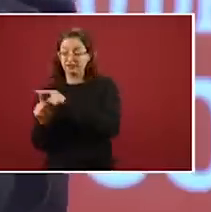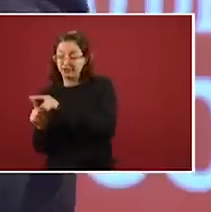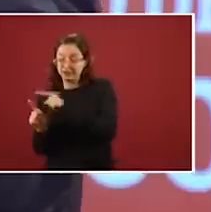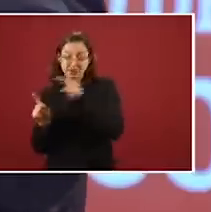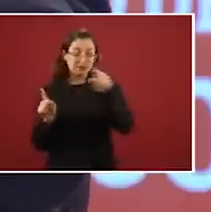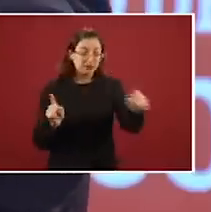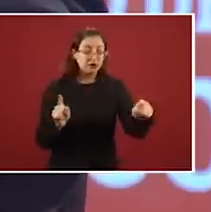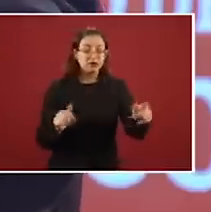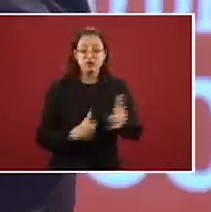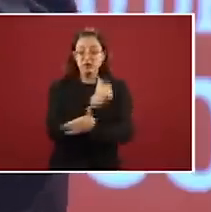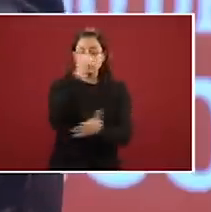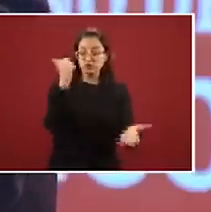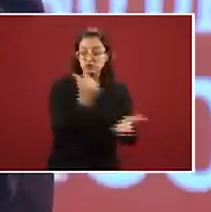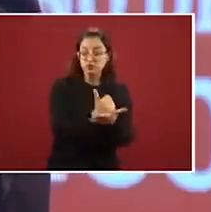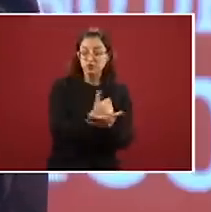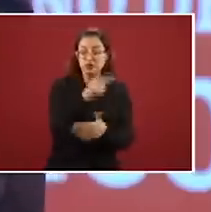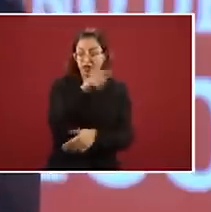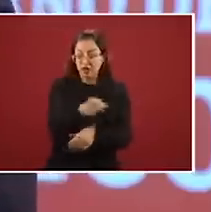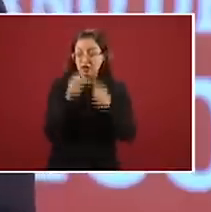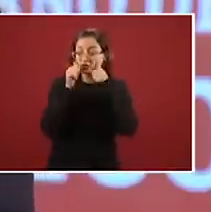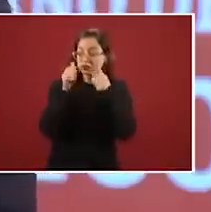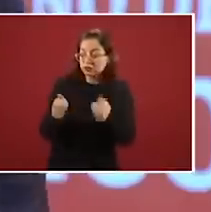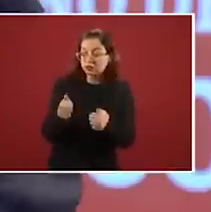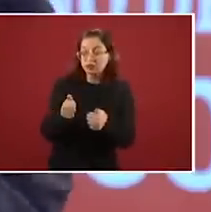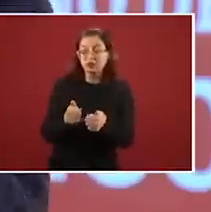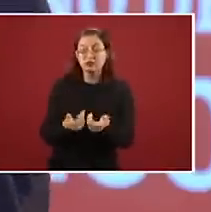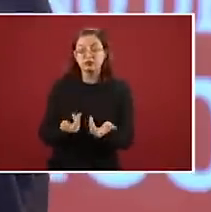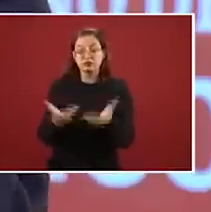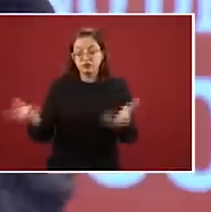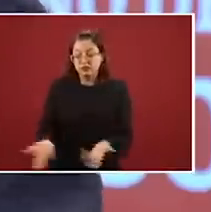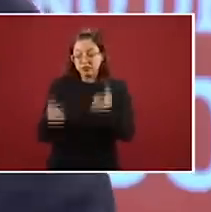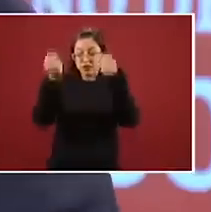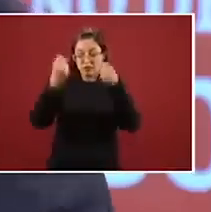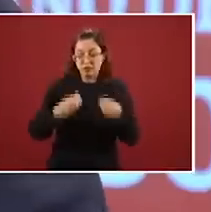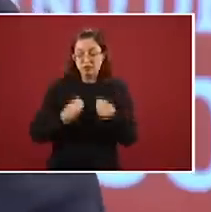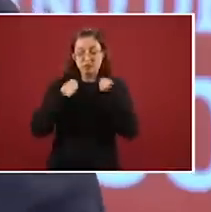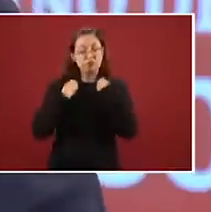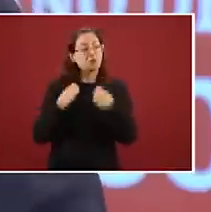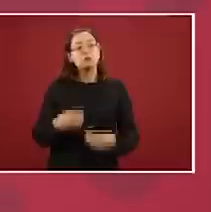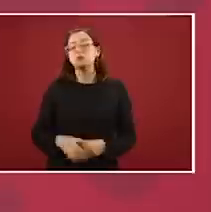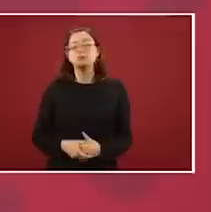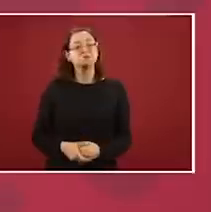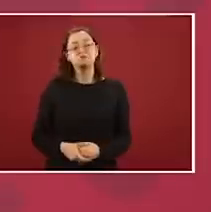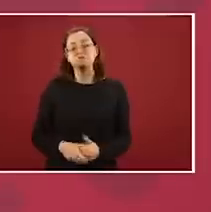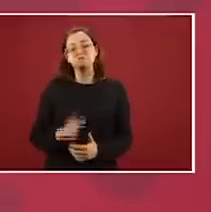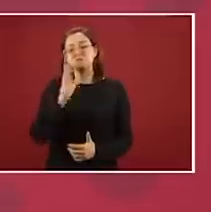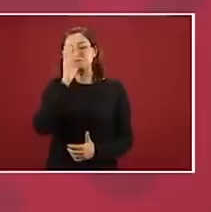una ciudad donde lo puedan intervenir y salvarle la vida.